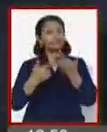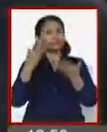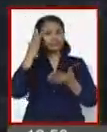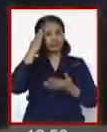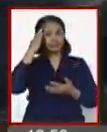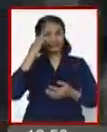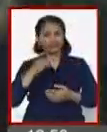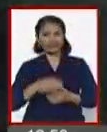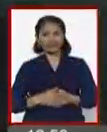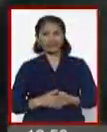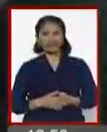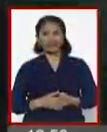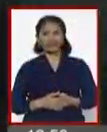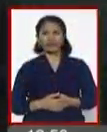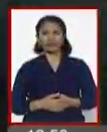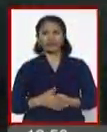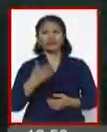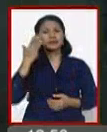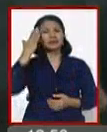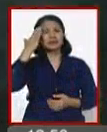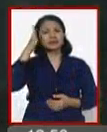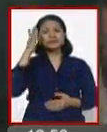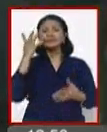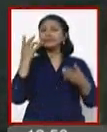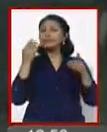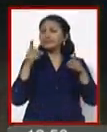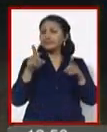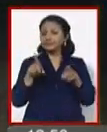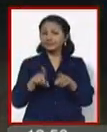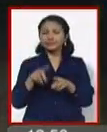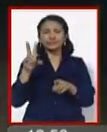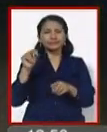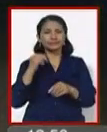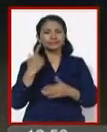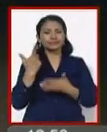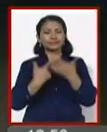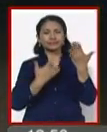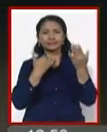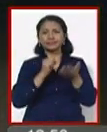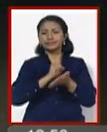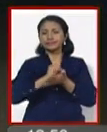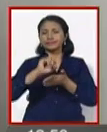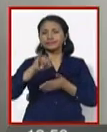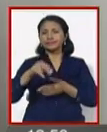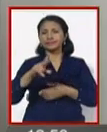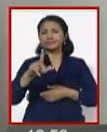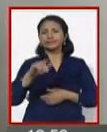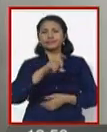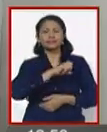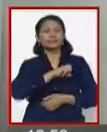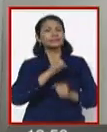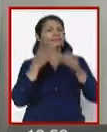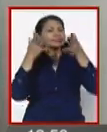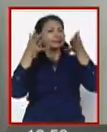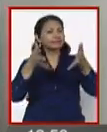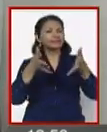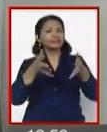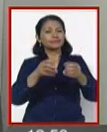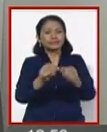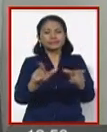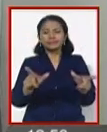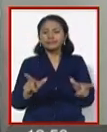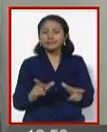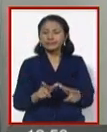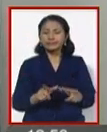todos nosotros obviamente desconocemos y no estamos de acuerdo con lo que ha pasado en San Julián, la policía ha abandonado su